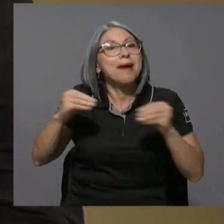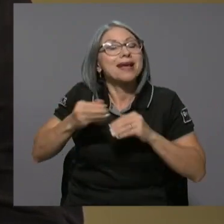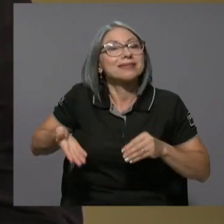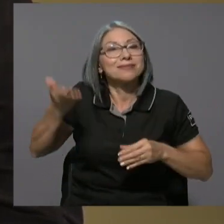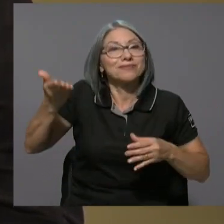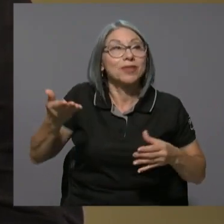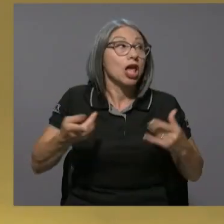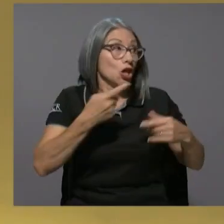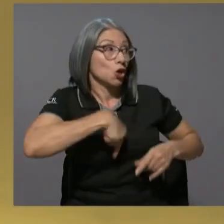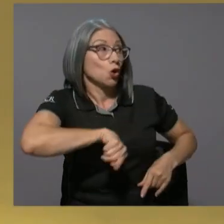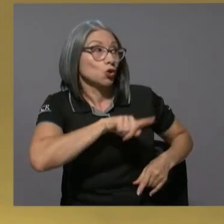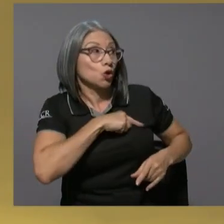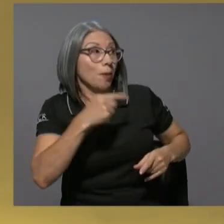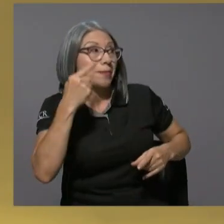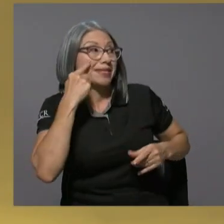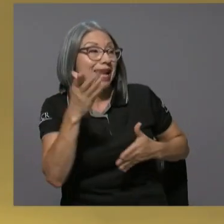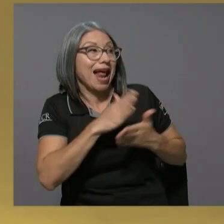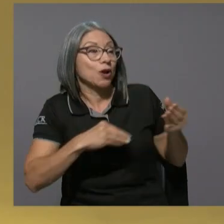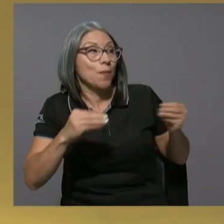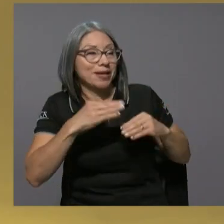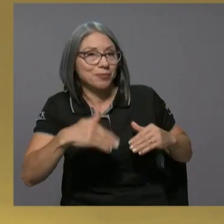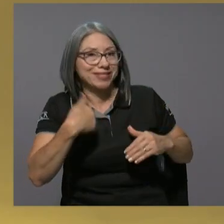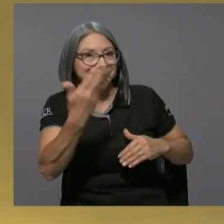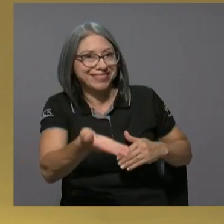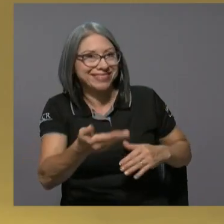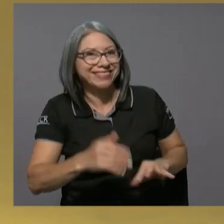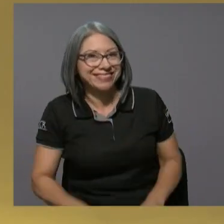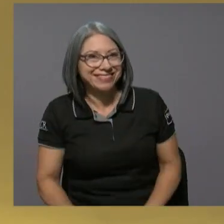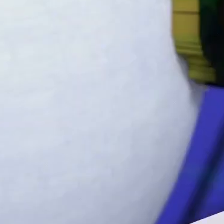Nosotros vamos a pensar en algo más en el siguiente segmento.